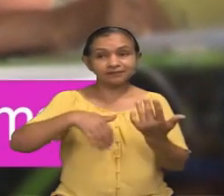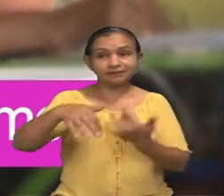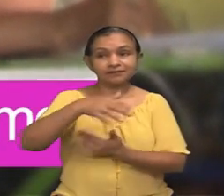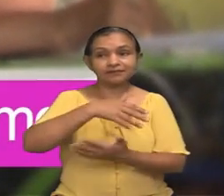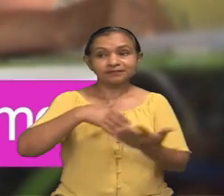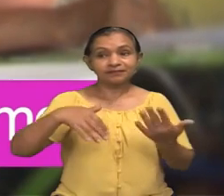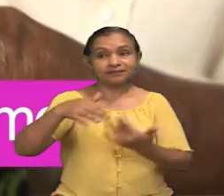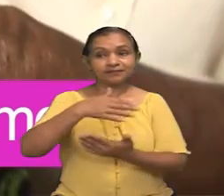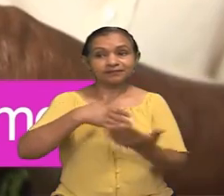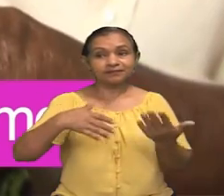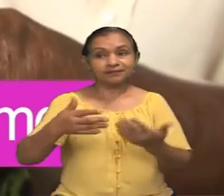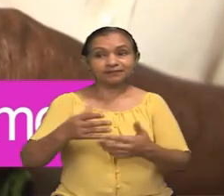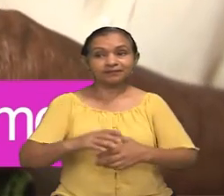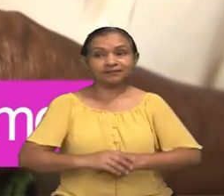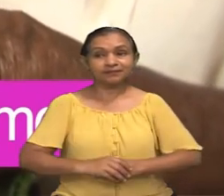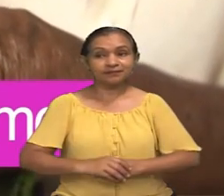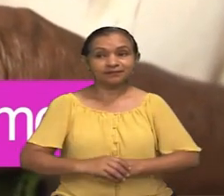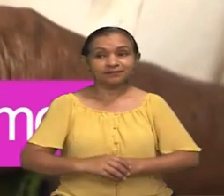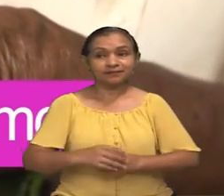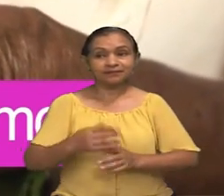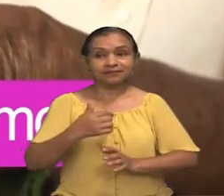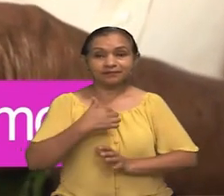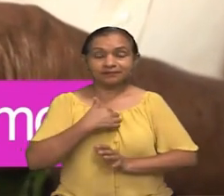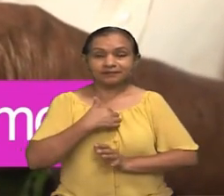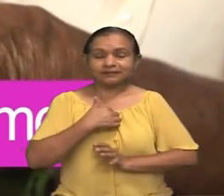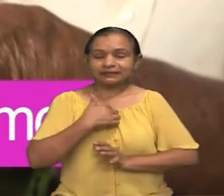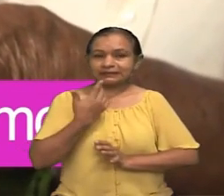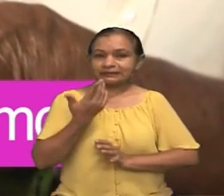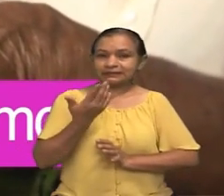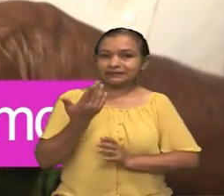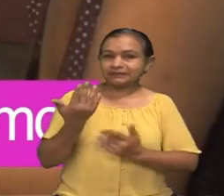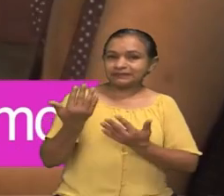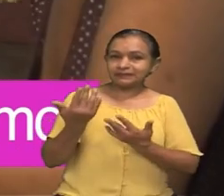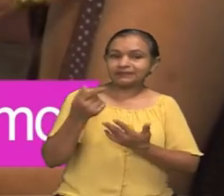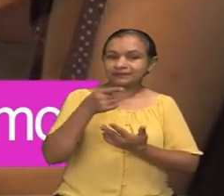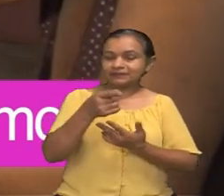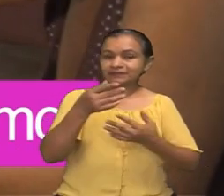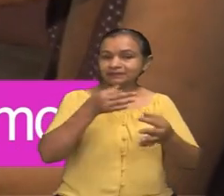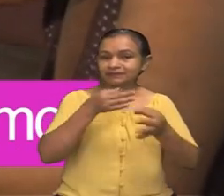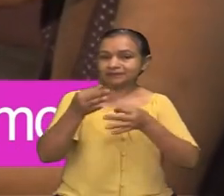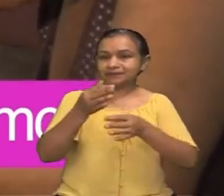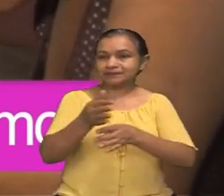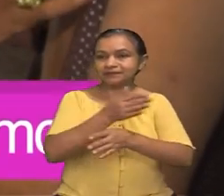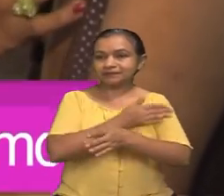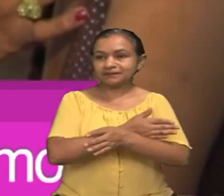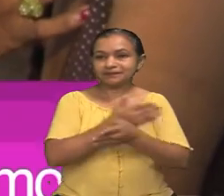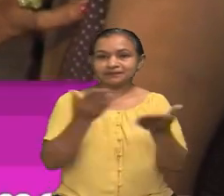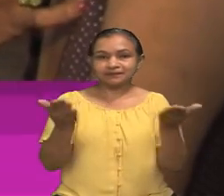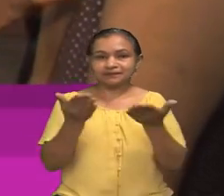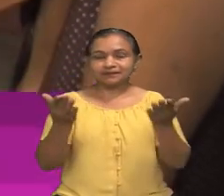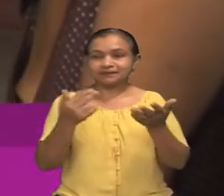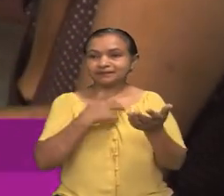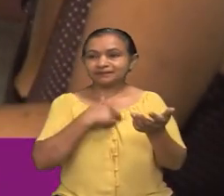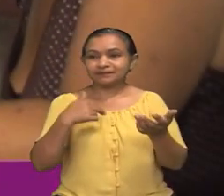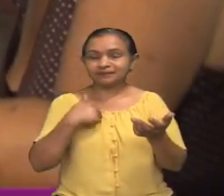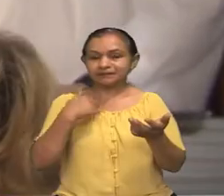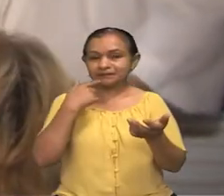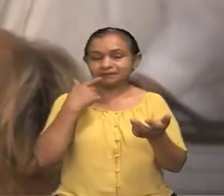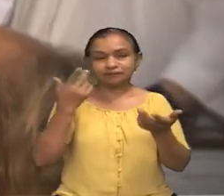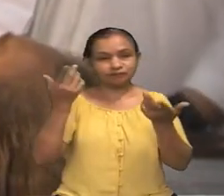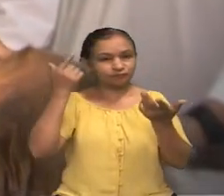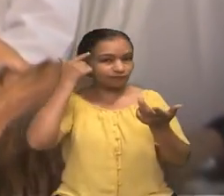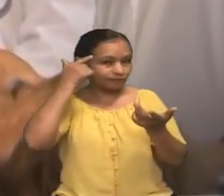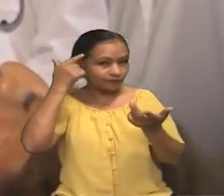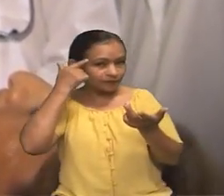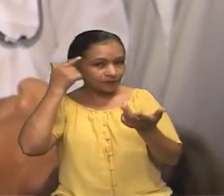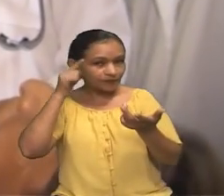Muy me quedo un poquito ahí a la expectativa con respecto a lo que usted planteaba, porque no puedo evitar de hacer la analogía